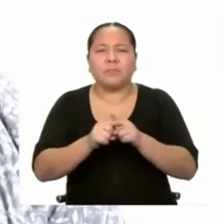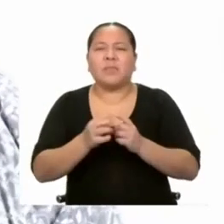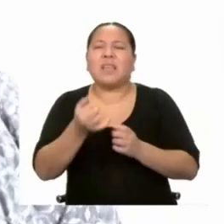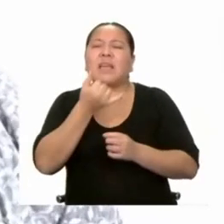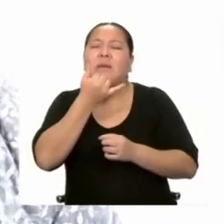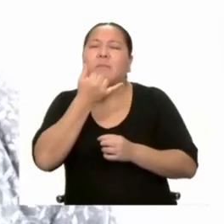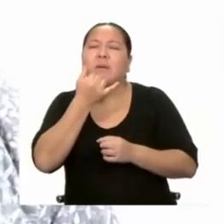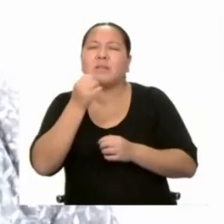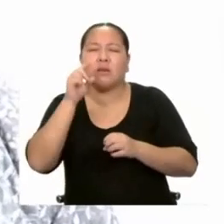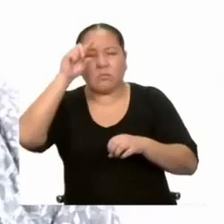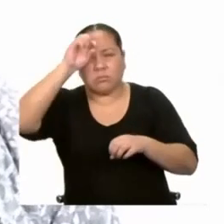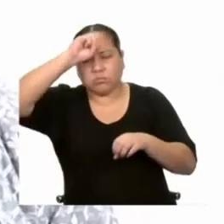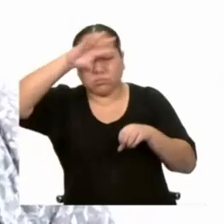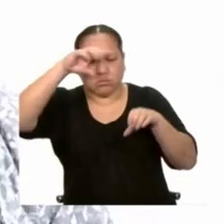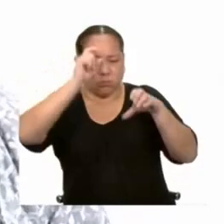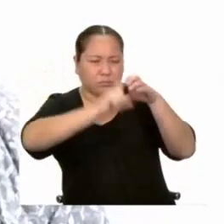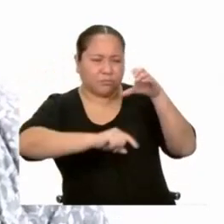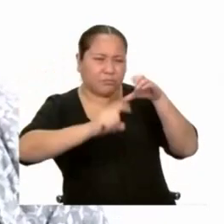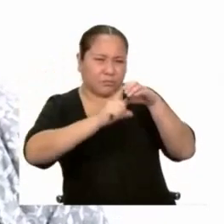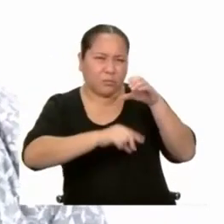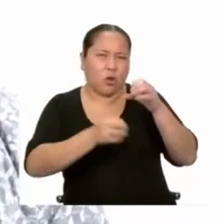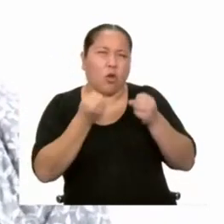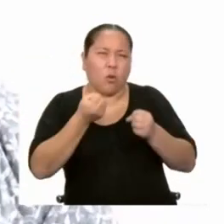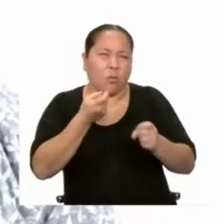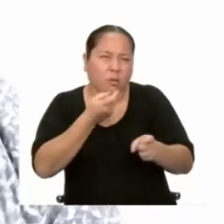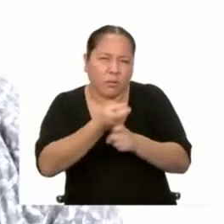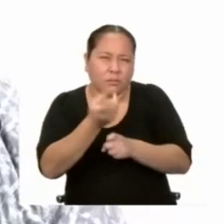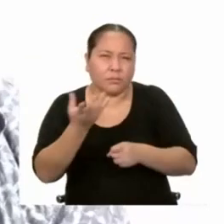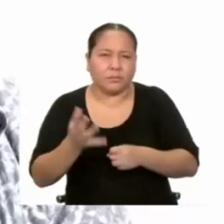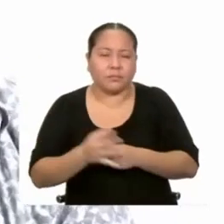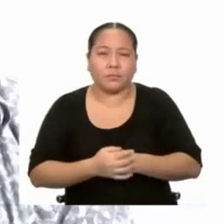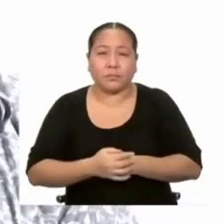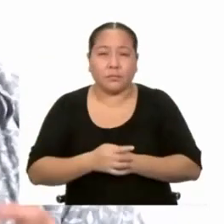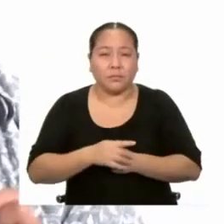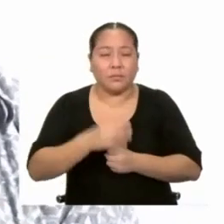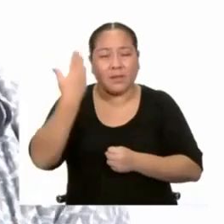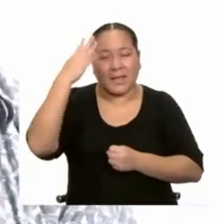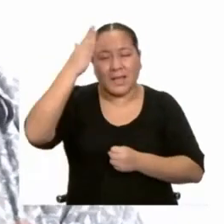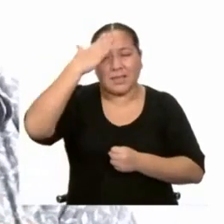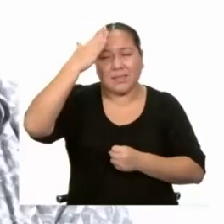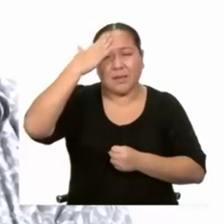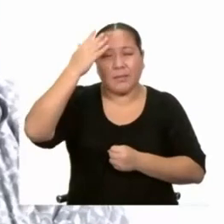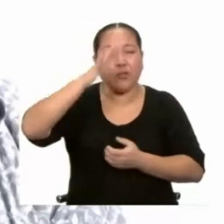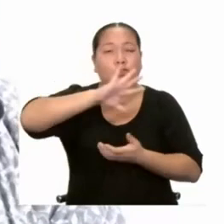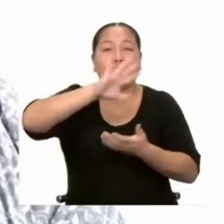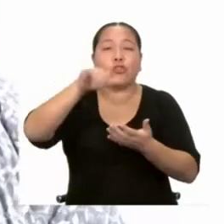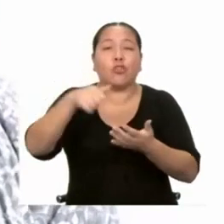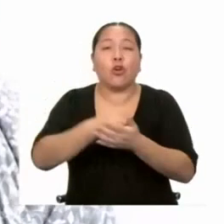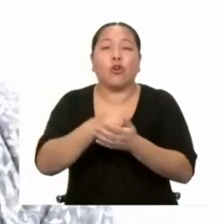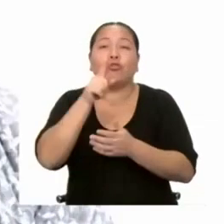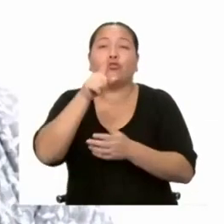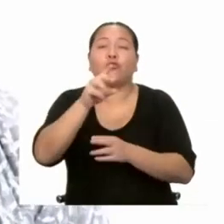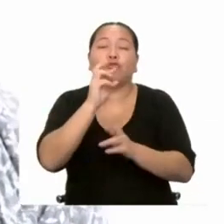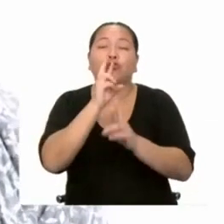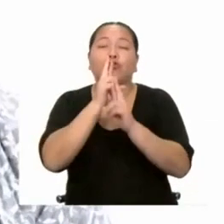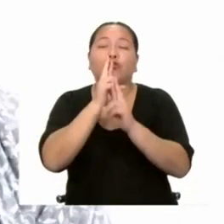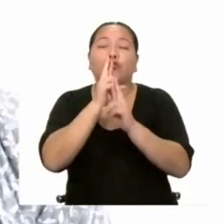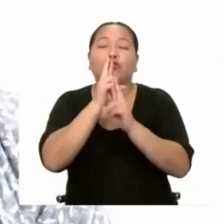ilegal. Y como ya saben, para que este esfuerzo no se pierda, todos los resultados al portafolio.